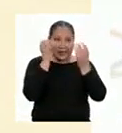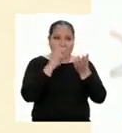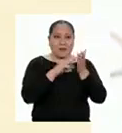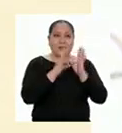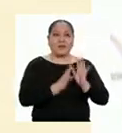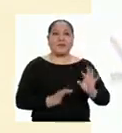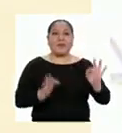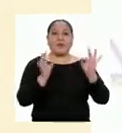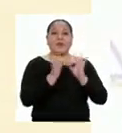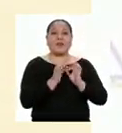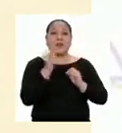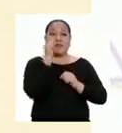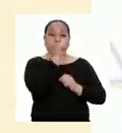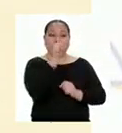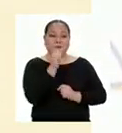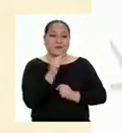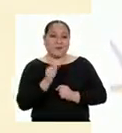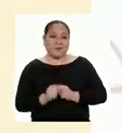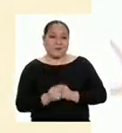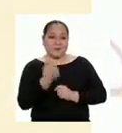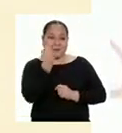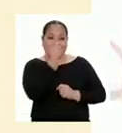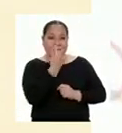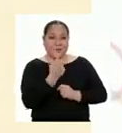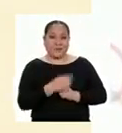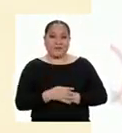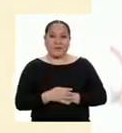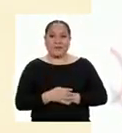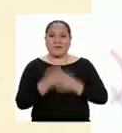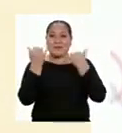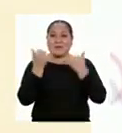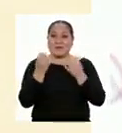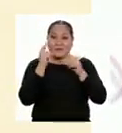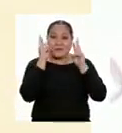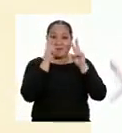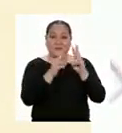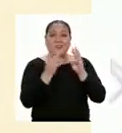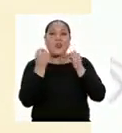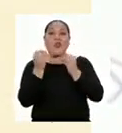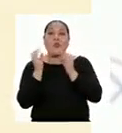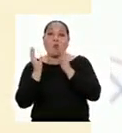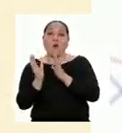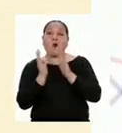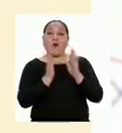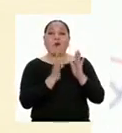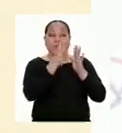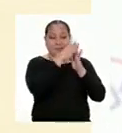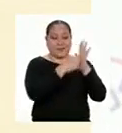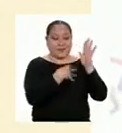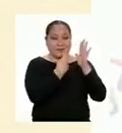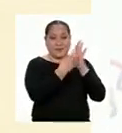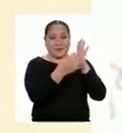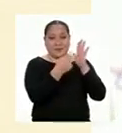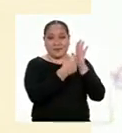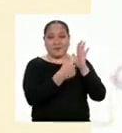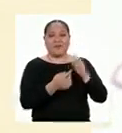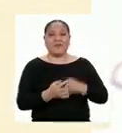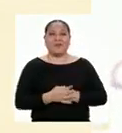principales identificadas en cada texto. Ahora veamos cómo las ordenamos en el cuadro